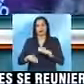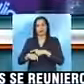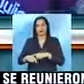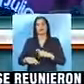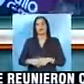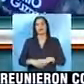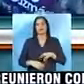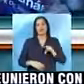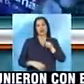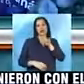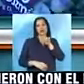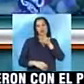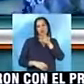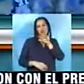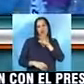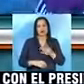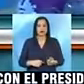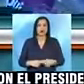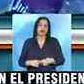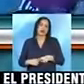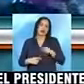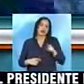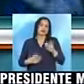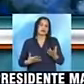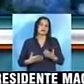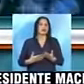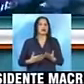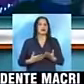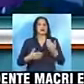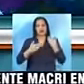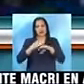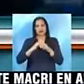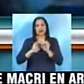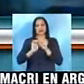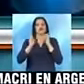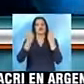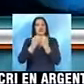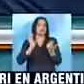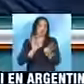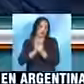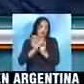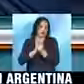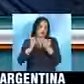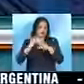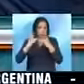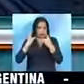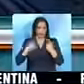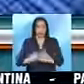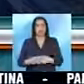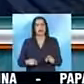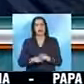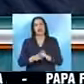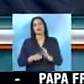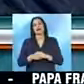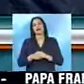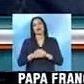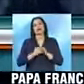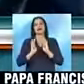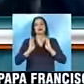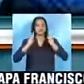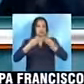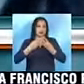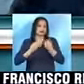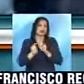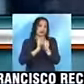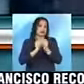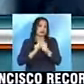está... Exactamente, sí, él en ese momento está con su equipo legal dentro de la carpa y con la candidata a la segunda vicepresidencia, Carolina